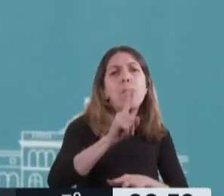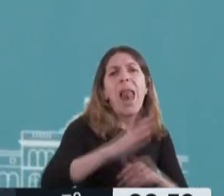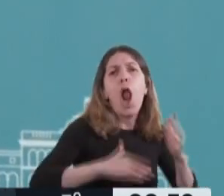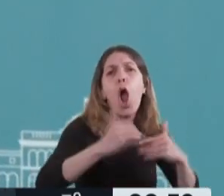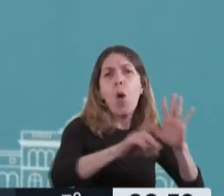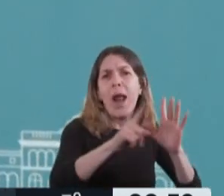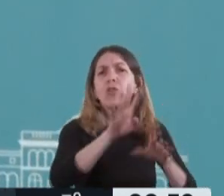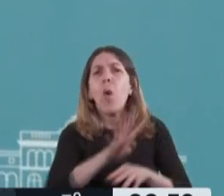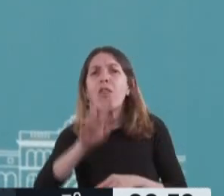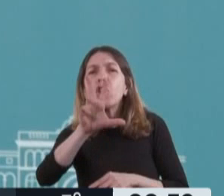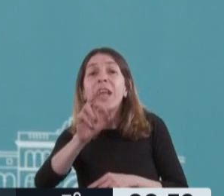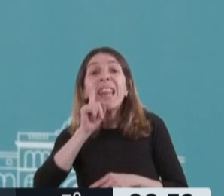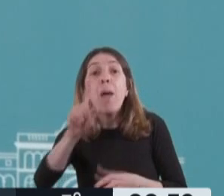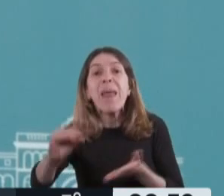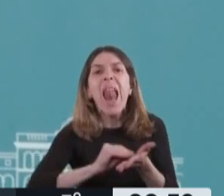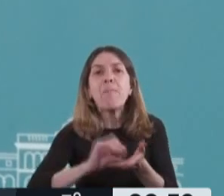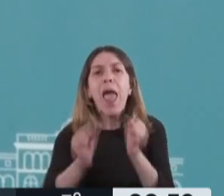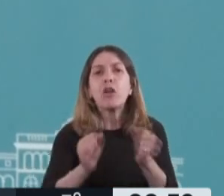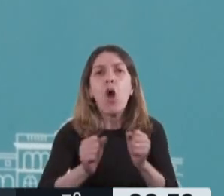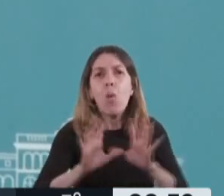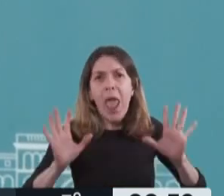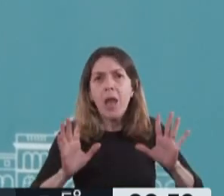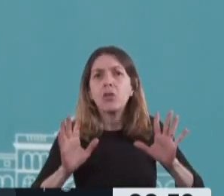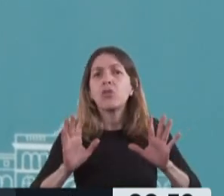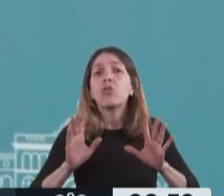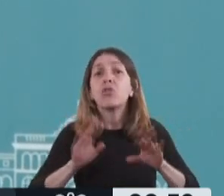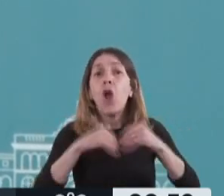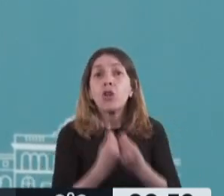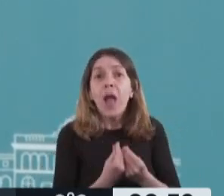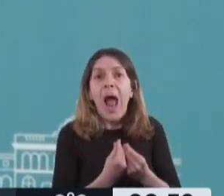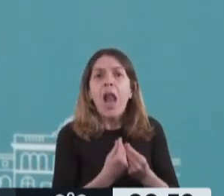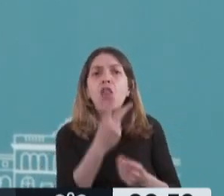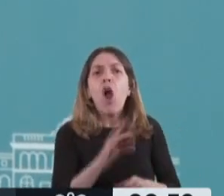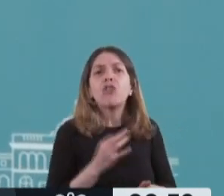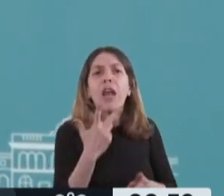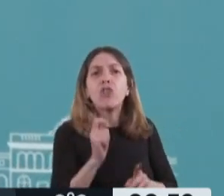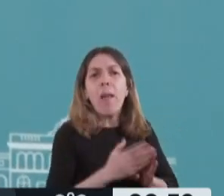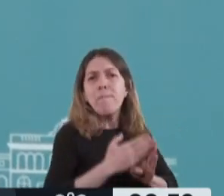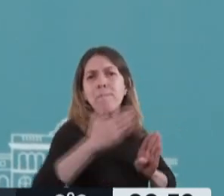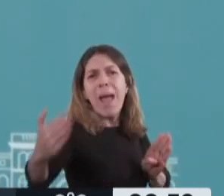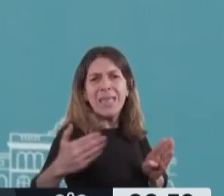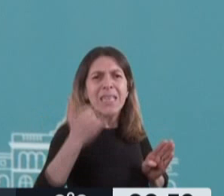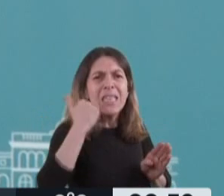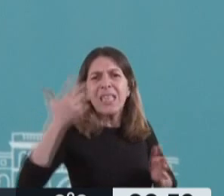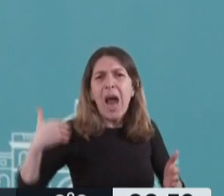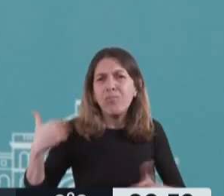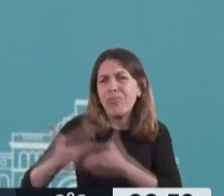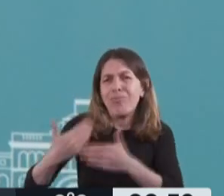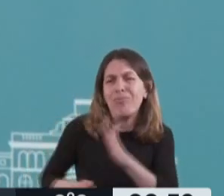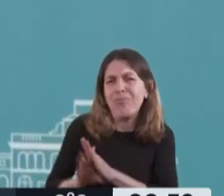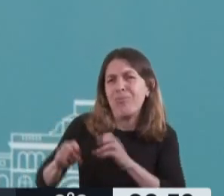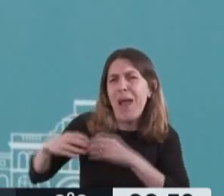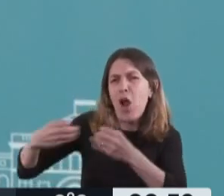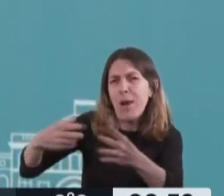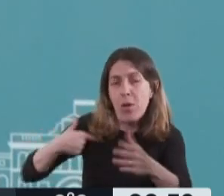430 mil puestos de trabajo 20 meses consecutivos de recuperación pero en este caso lo que